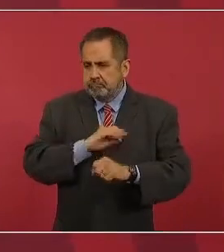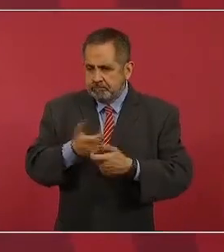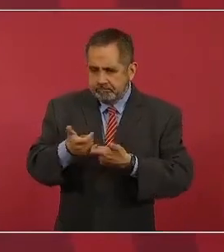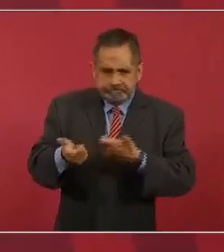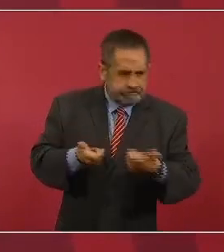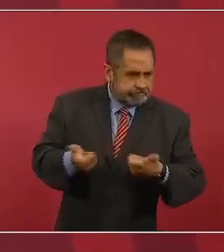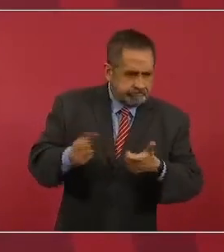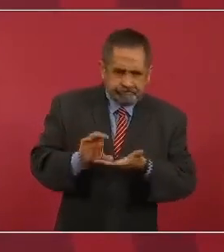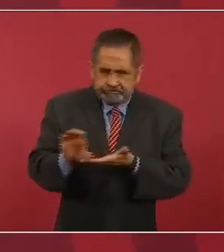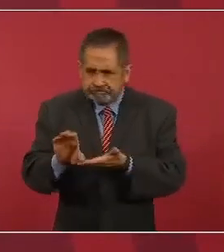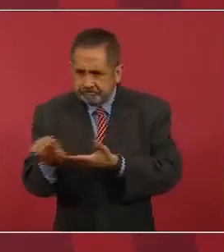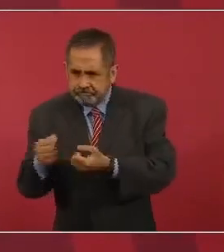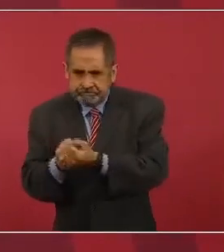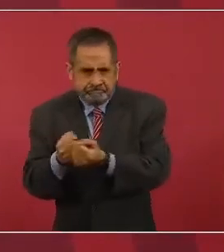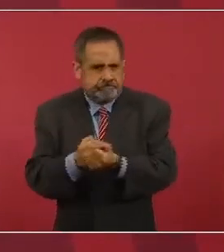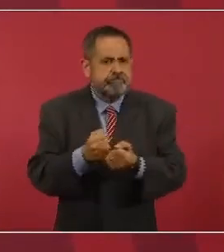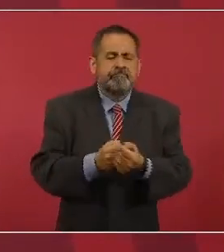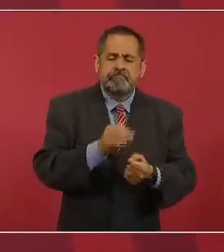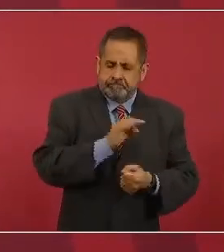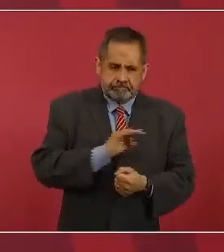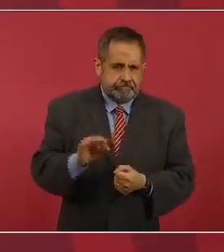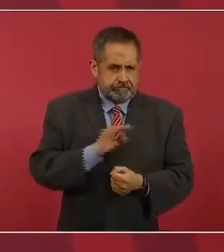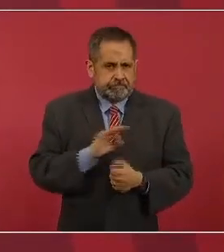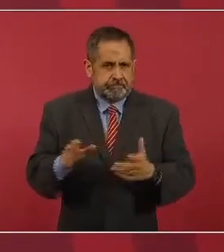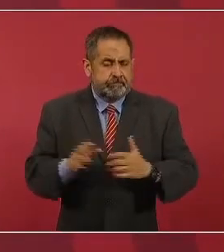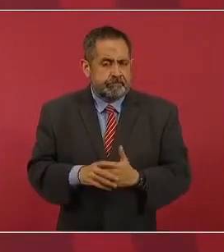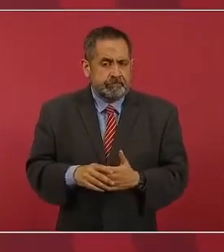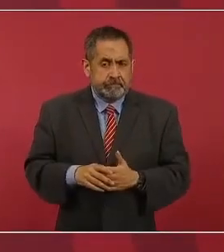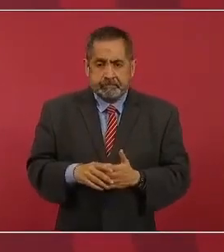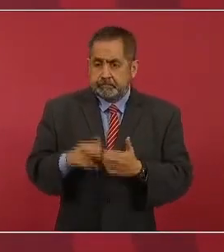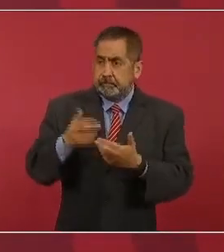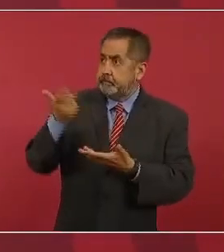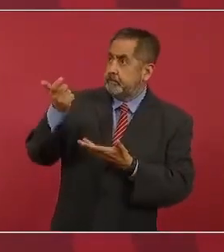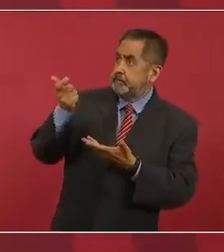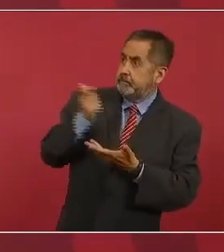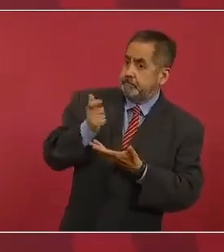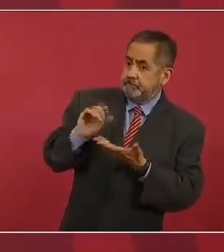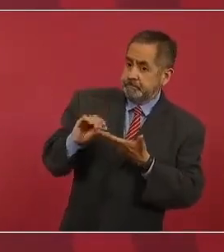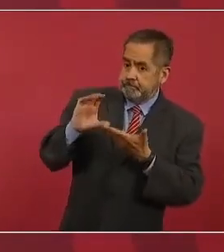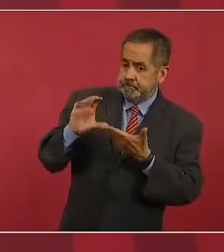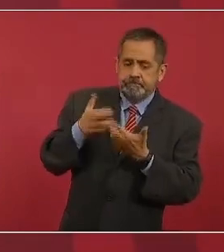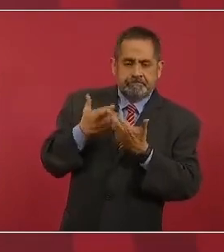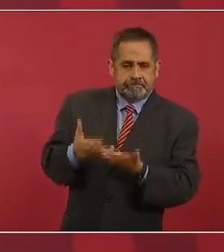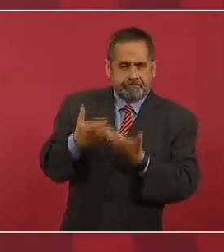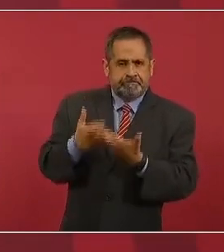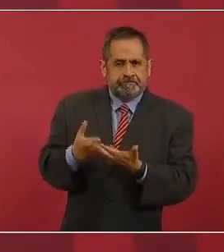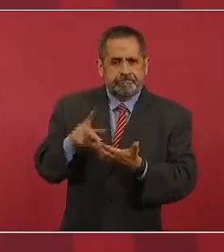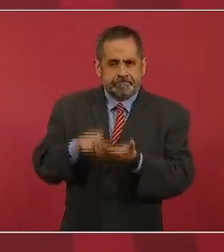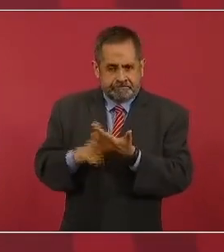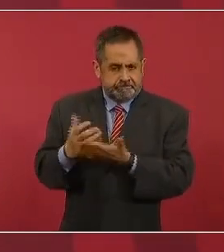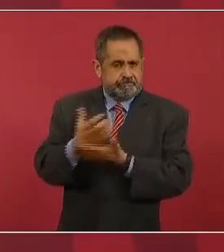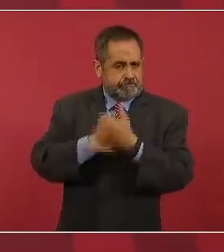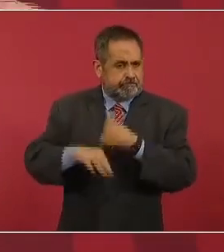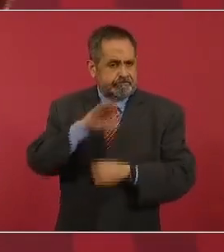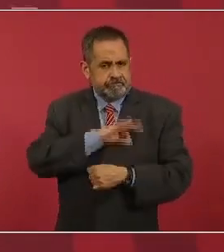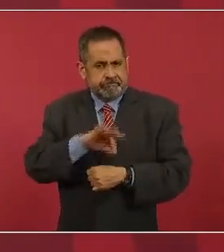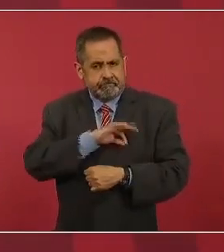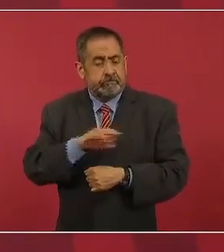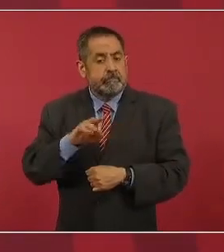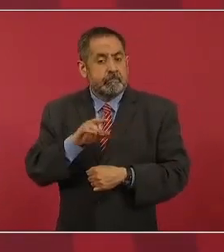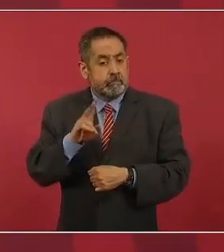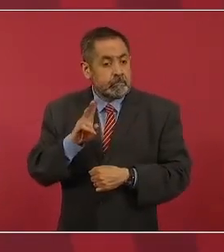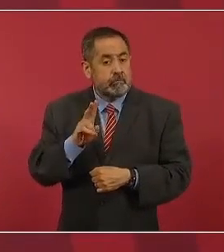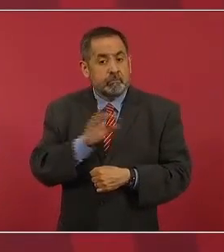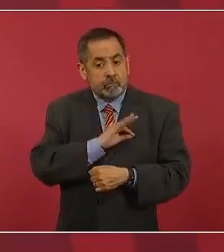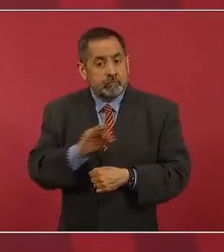estamos destinando, nos sobra, es decir, de todas maneras tenemos utilidad, y esa